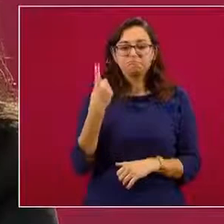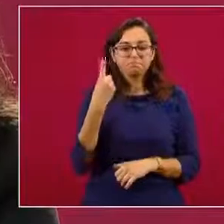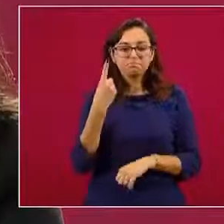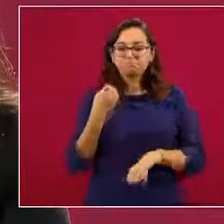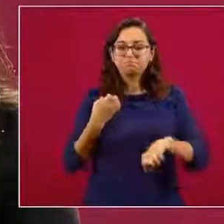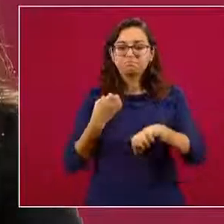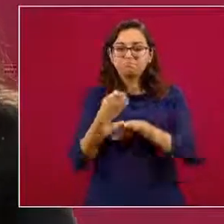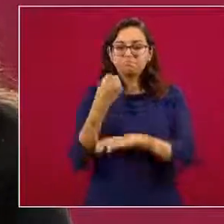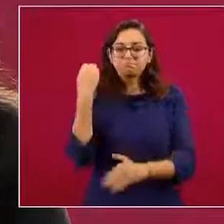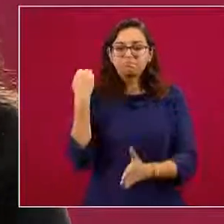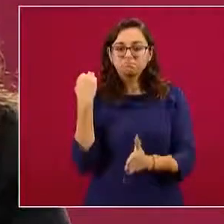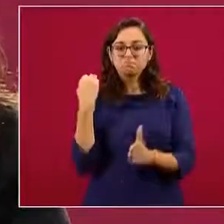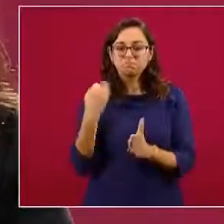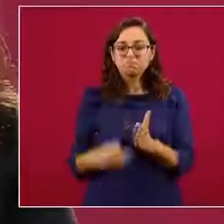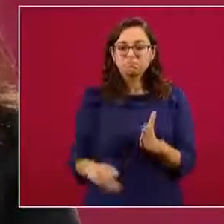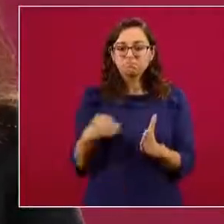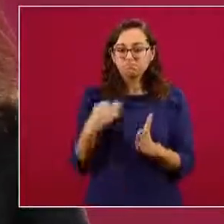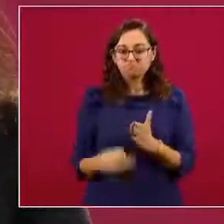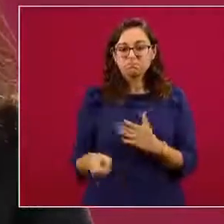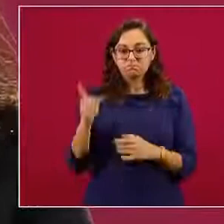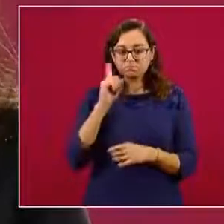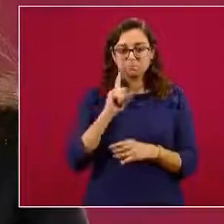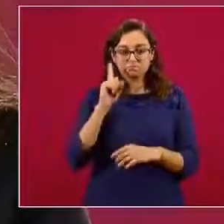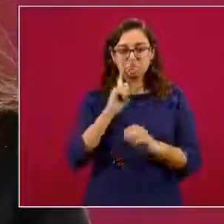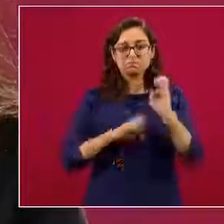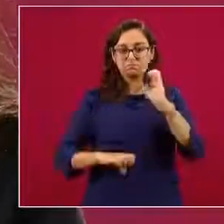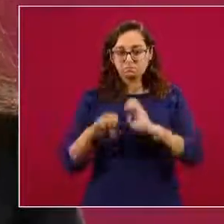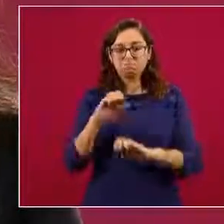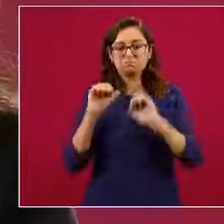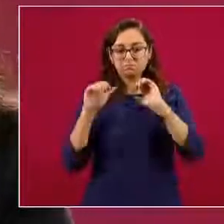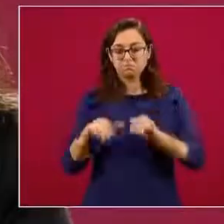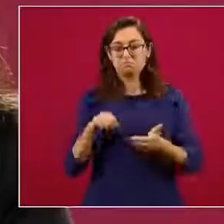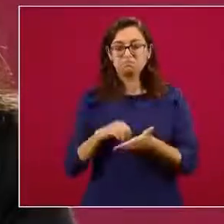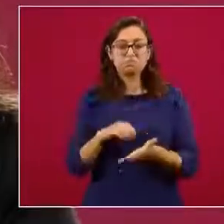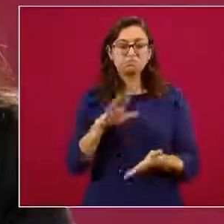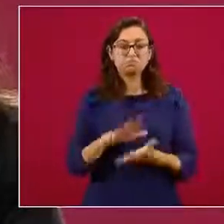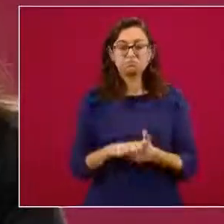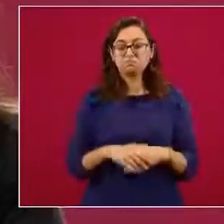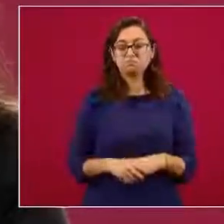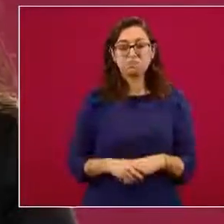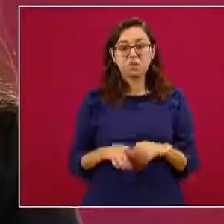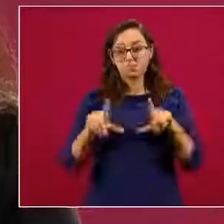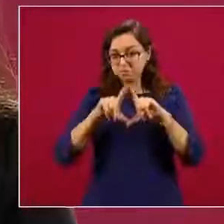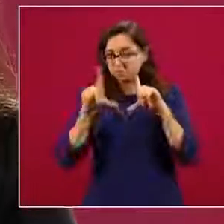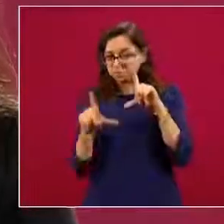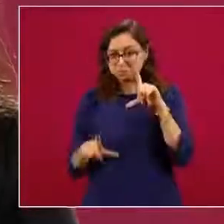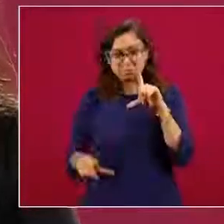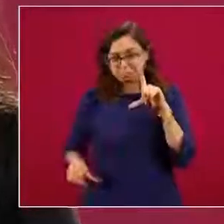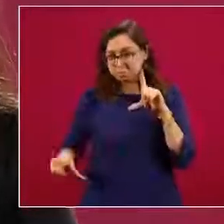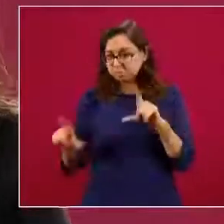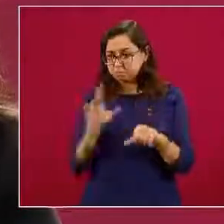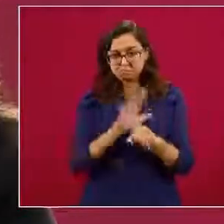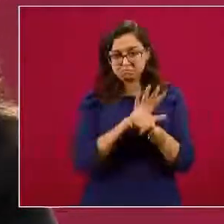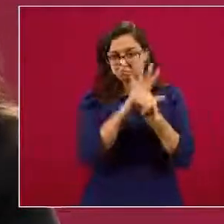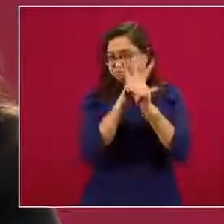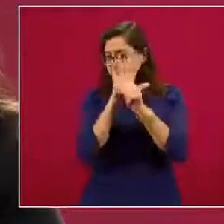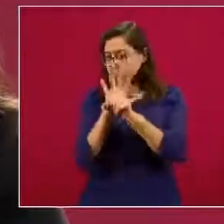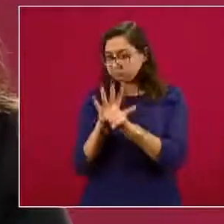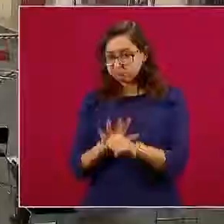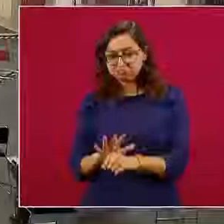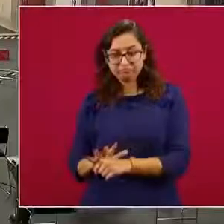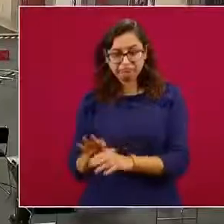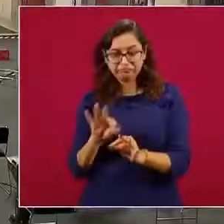falta, digamos, empresarias de ese estado que se registren. Tenemos registros del resto de las entidades federativas